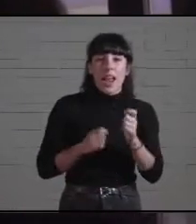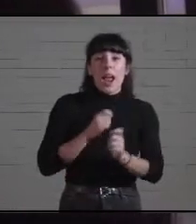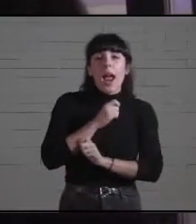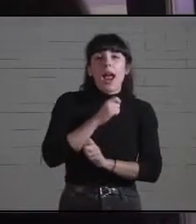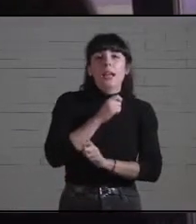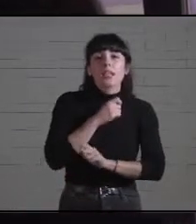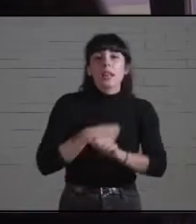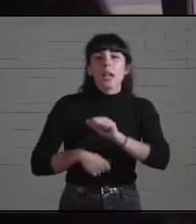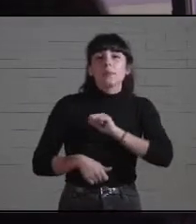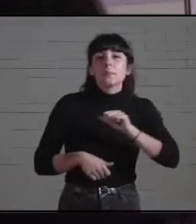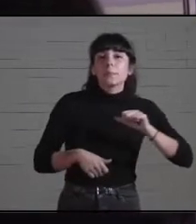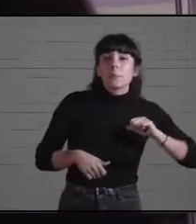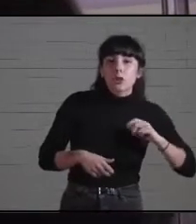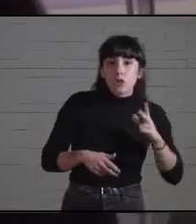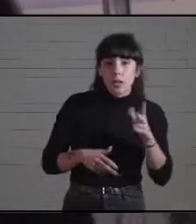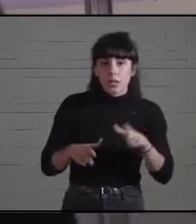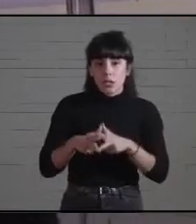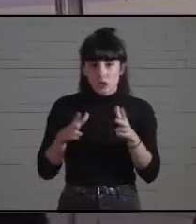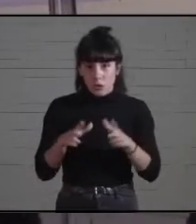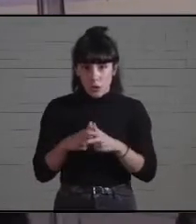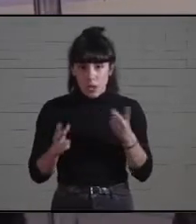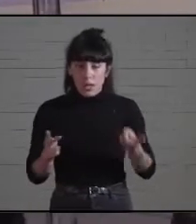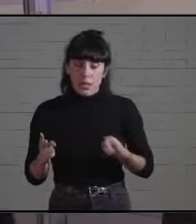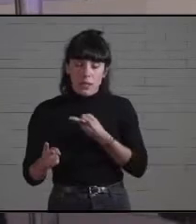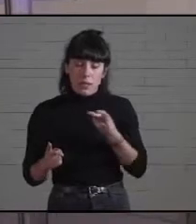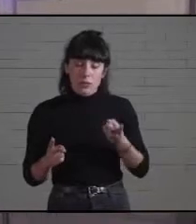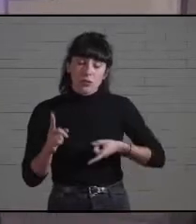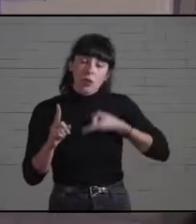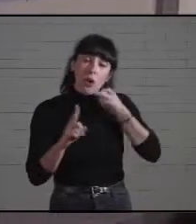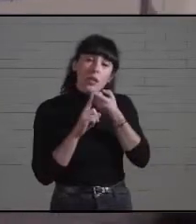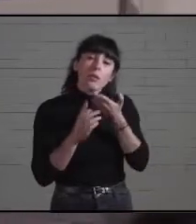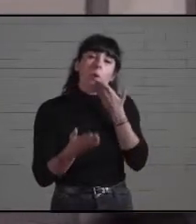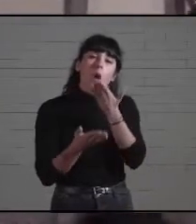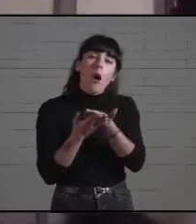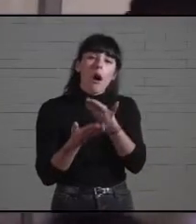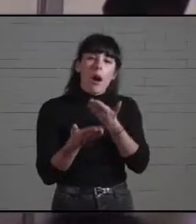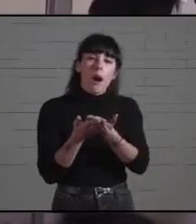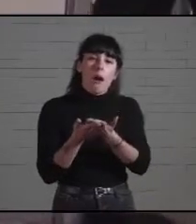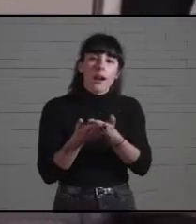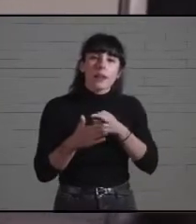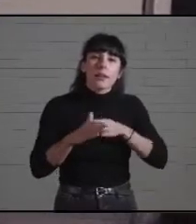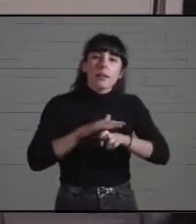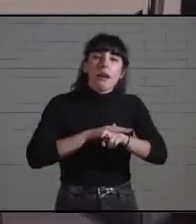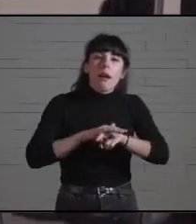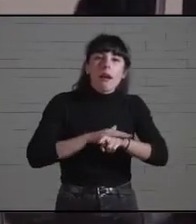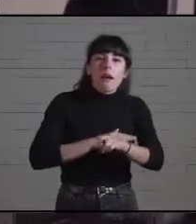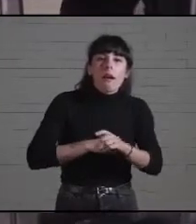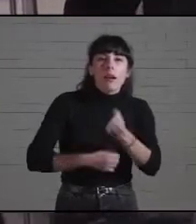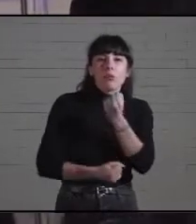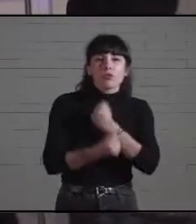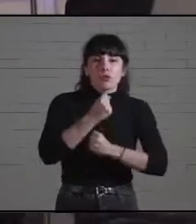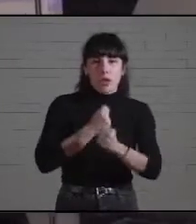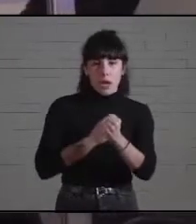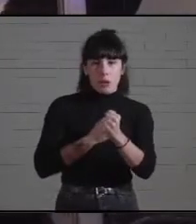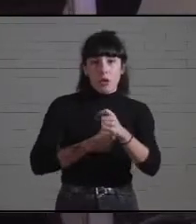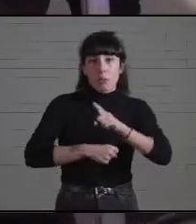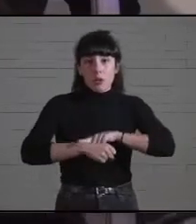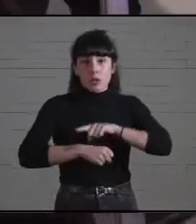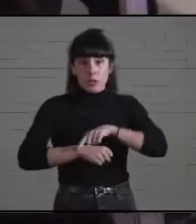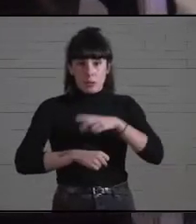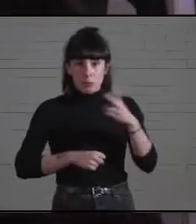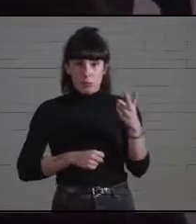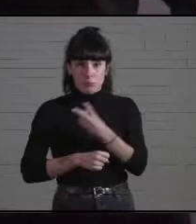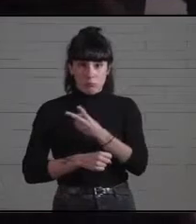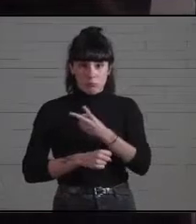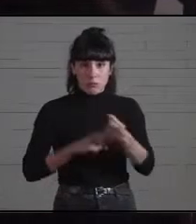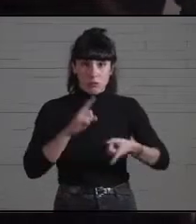y sociales dirigidas a garantizar también los recursos económicos y de tiempo necesarios para cumplir